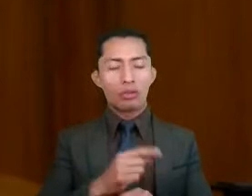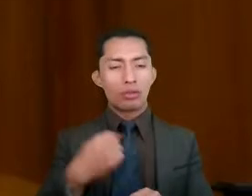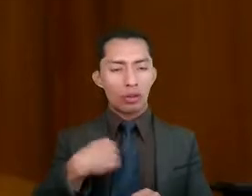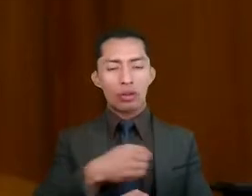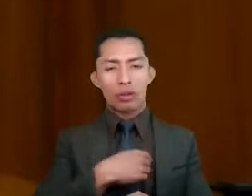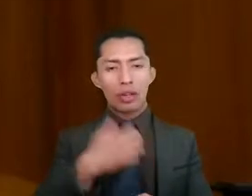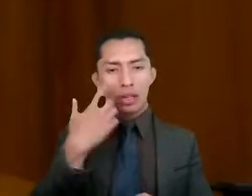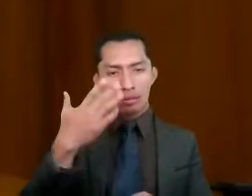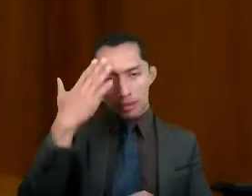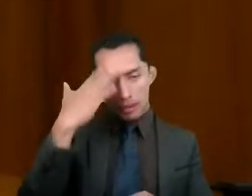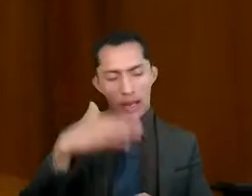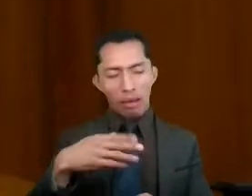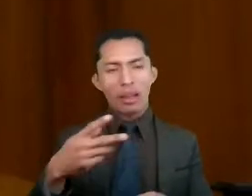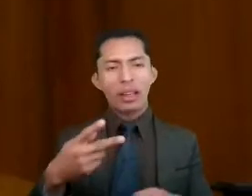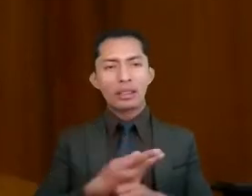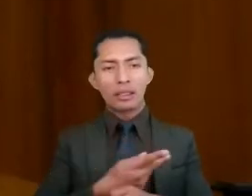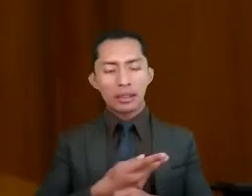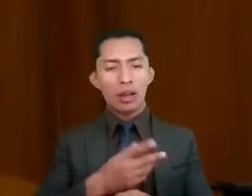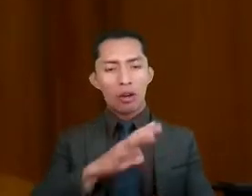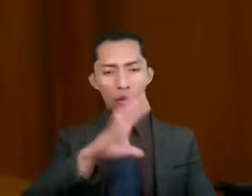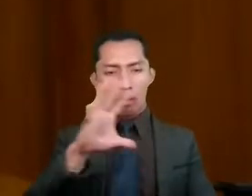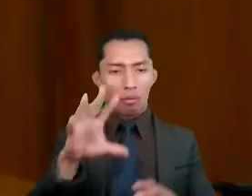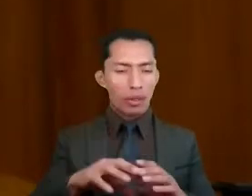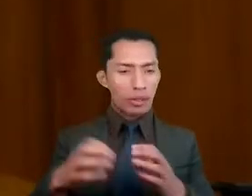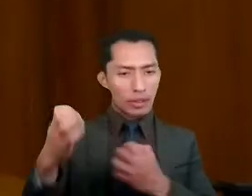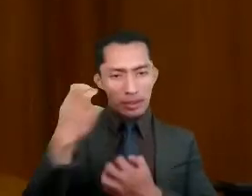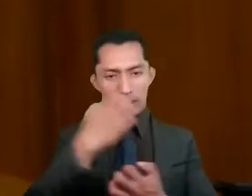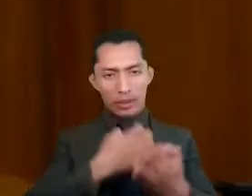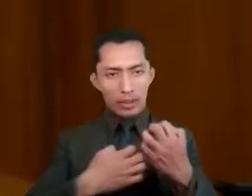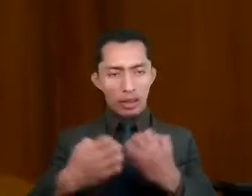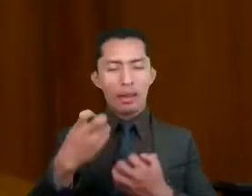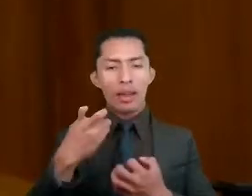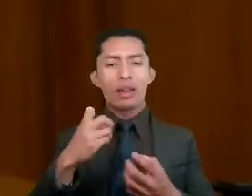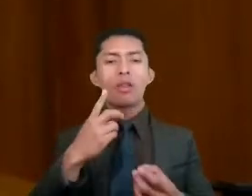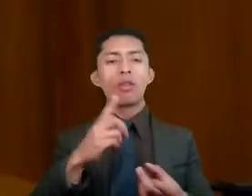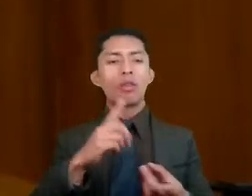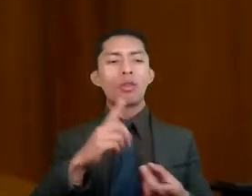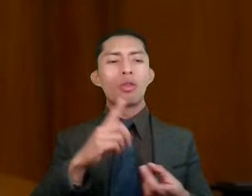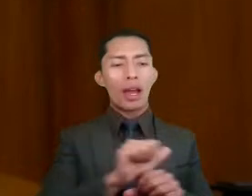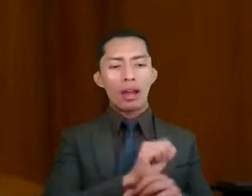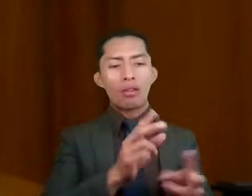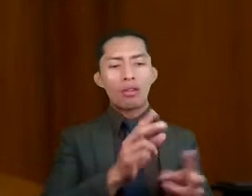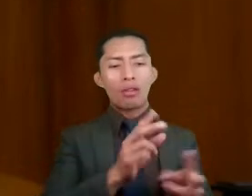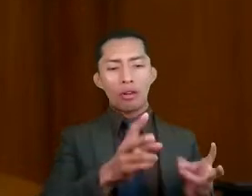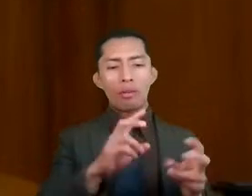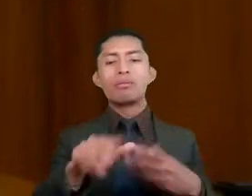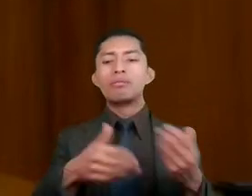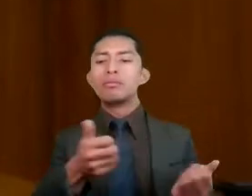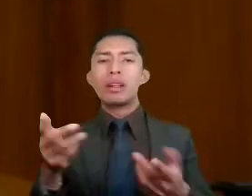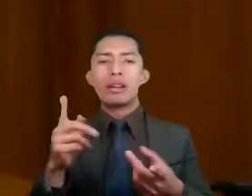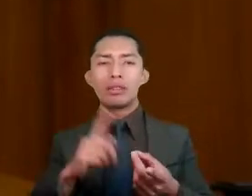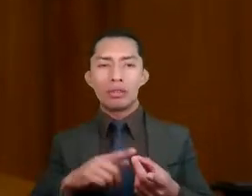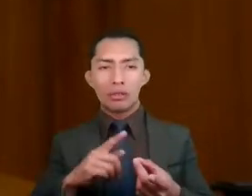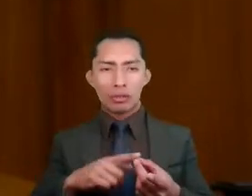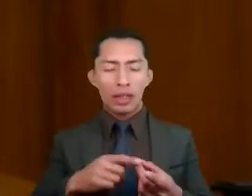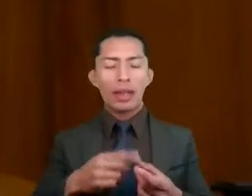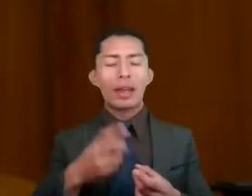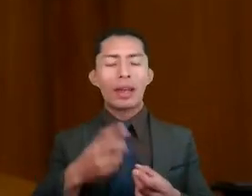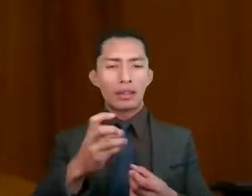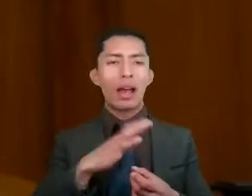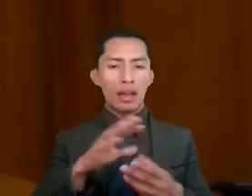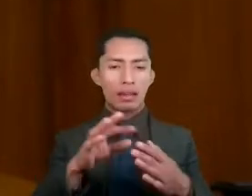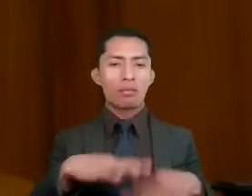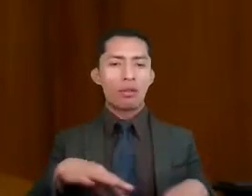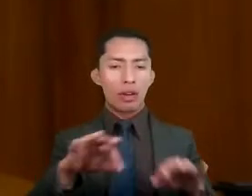elementos suficientes para poder hacer el análisis de la conducción hacia donde se han dirigido estos, y por eso hemos tenido esta importante